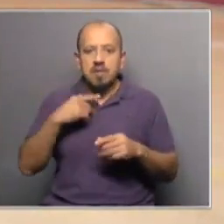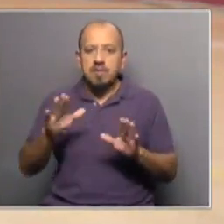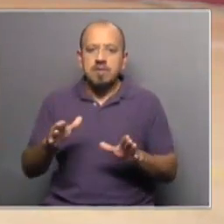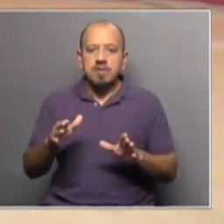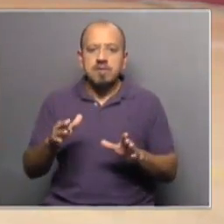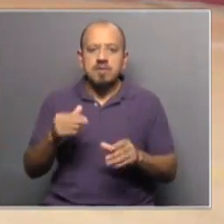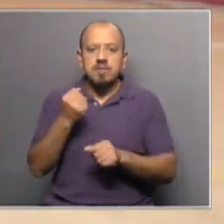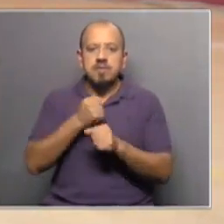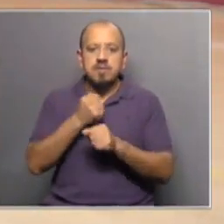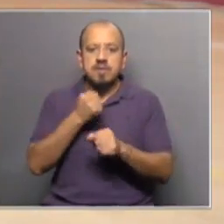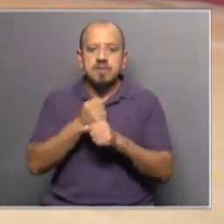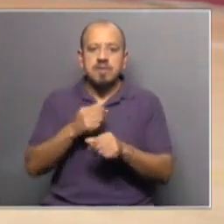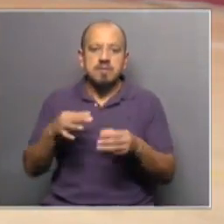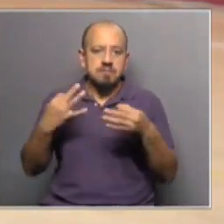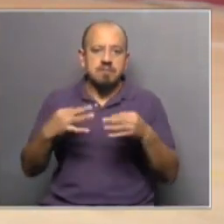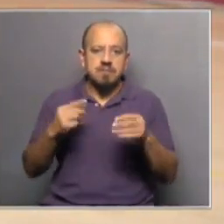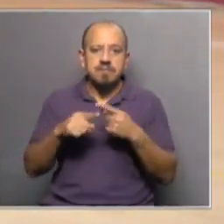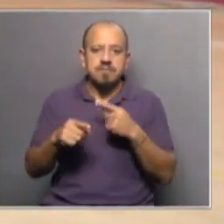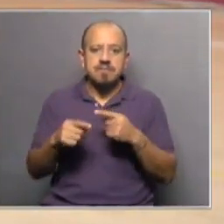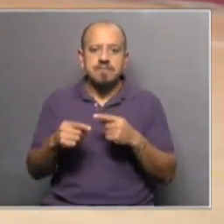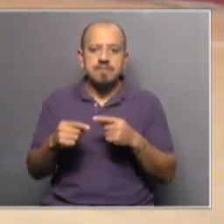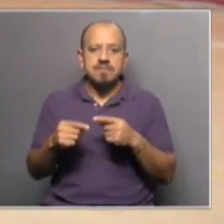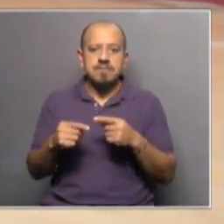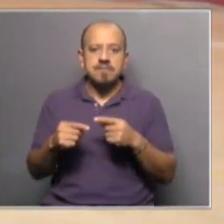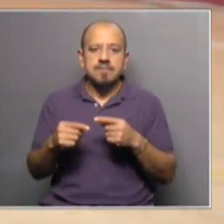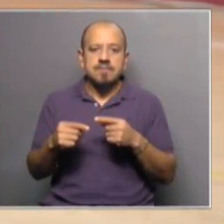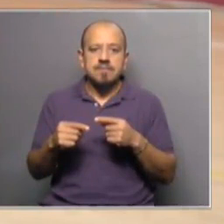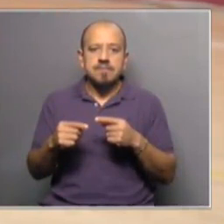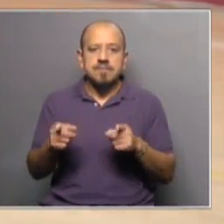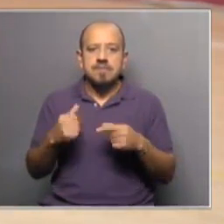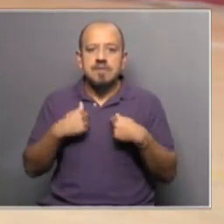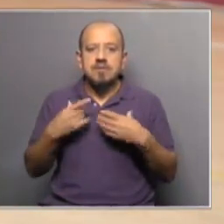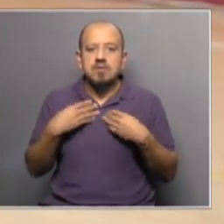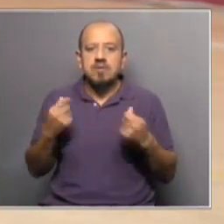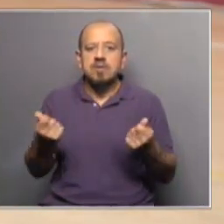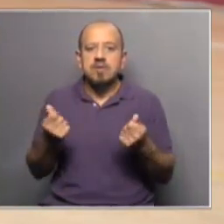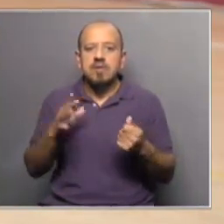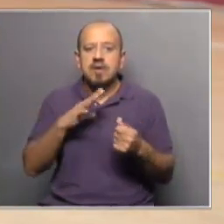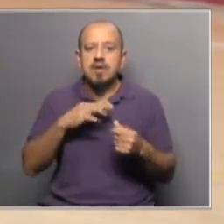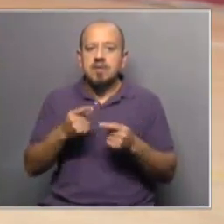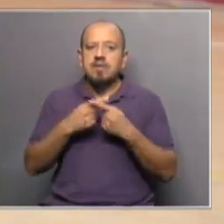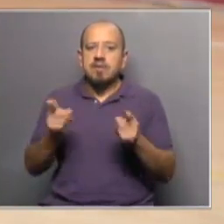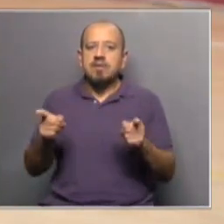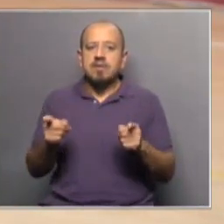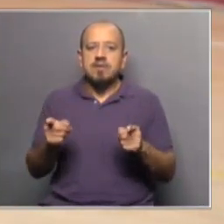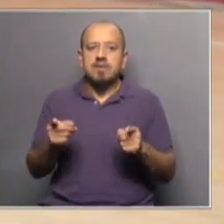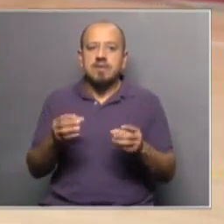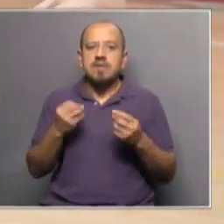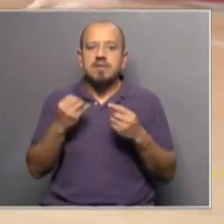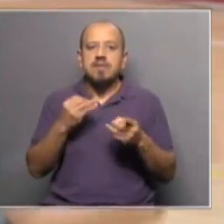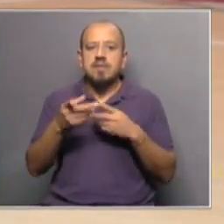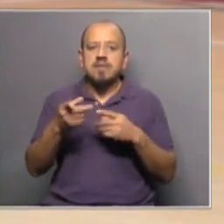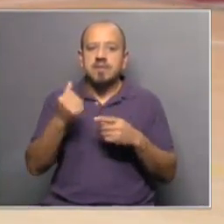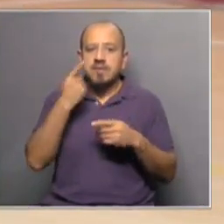Trabajan divino. El ambiente está de más. O sea, yo no siento que haya como una diferencia por estar en un